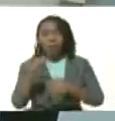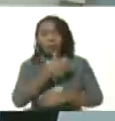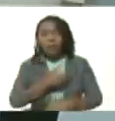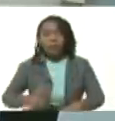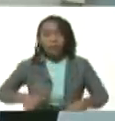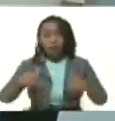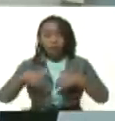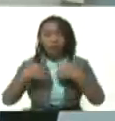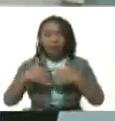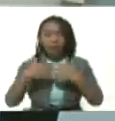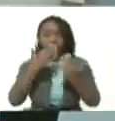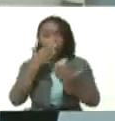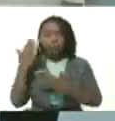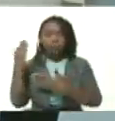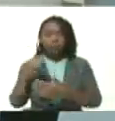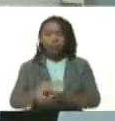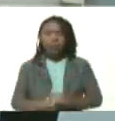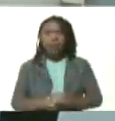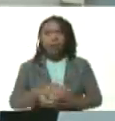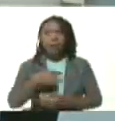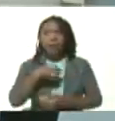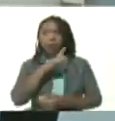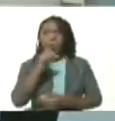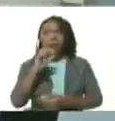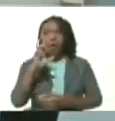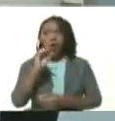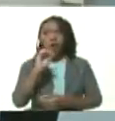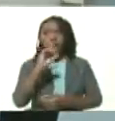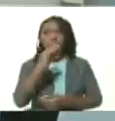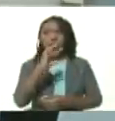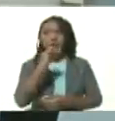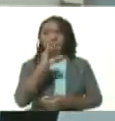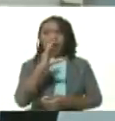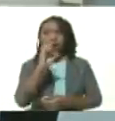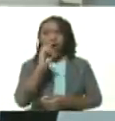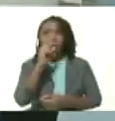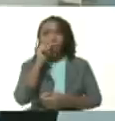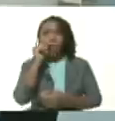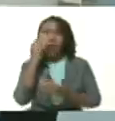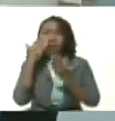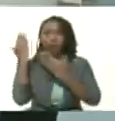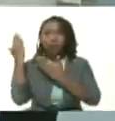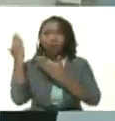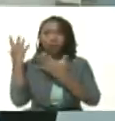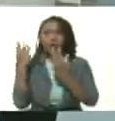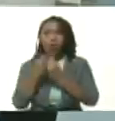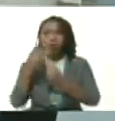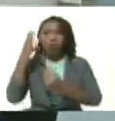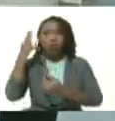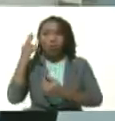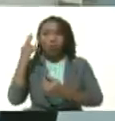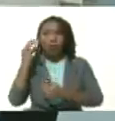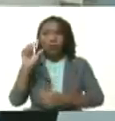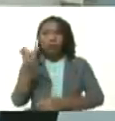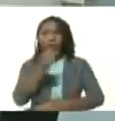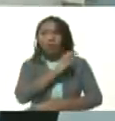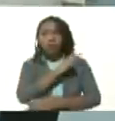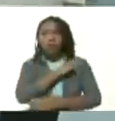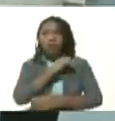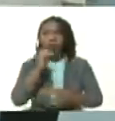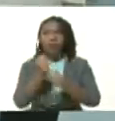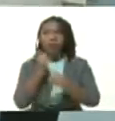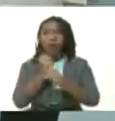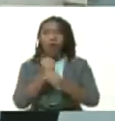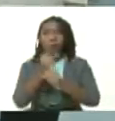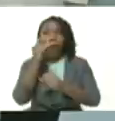empresa. Buenas, mi nombre es Rodrigo López, presidente de Megalabs, y hoy me acompaña la doctora Ilse Bustos, nuestra gerente de operaciones, y el señor